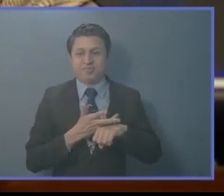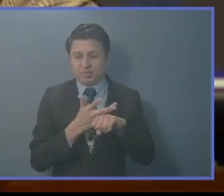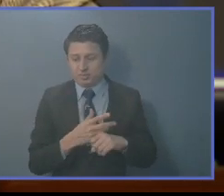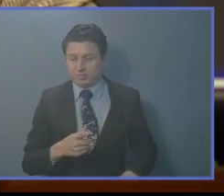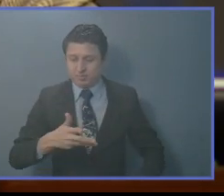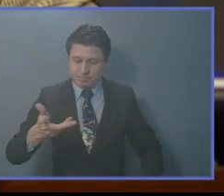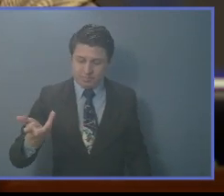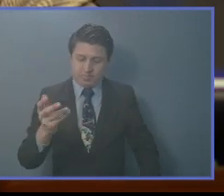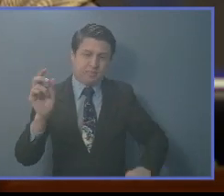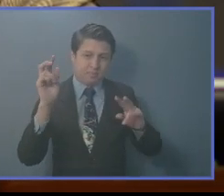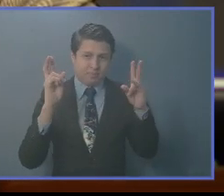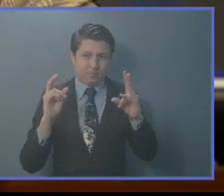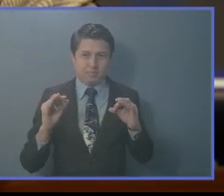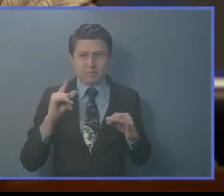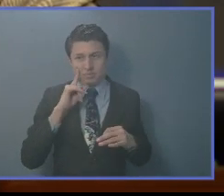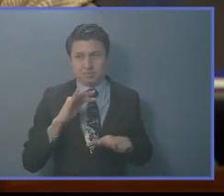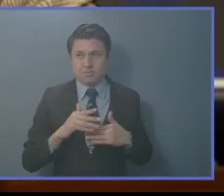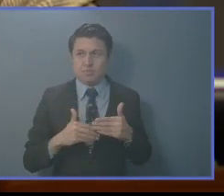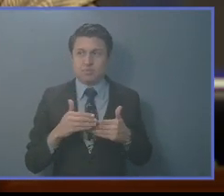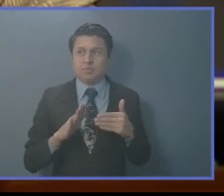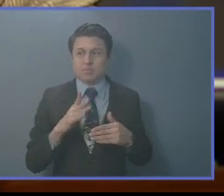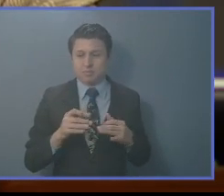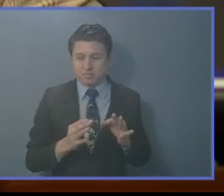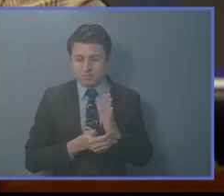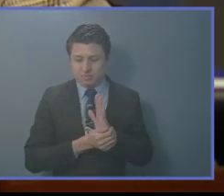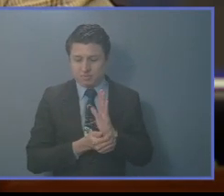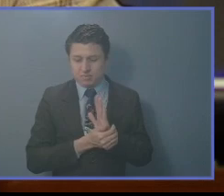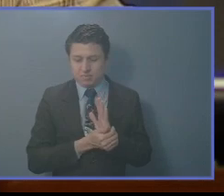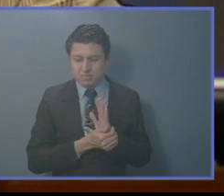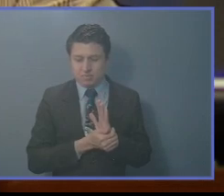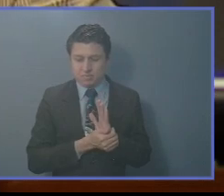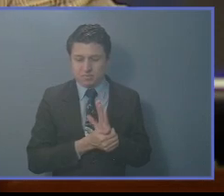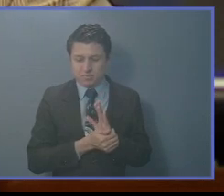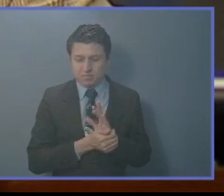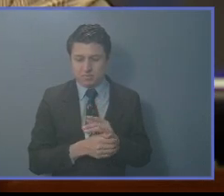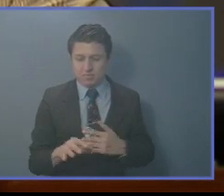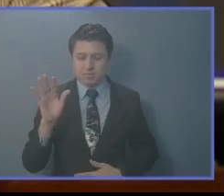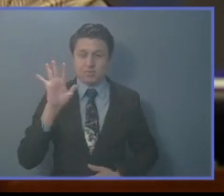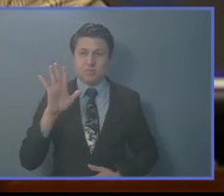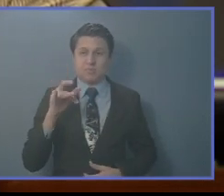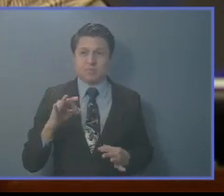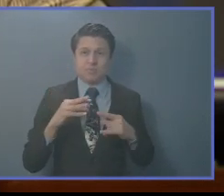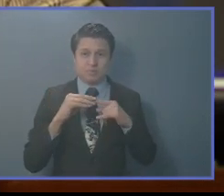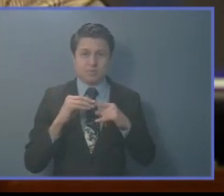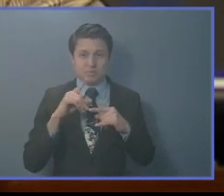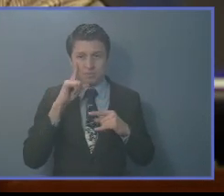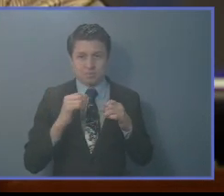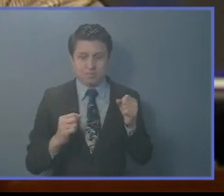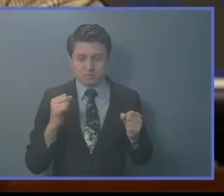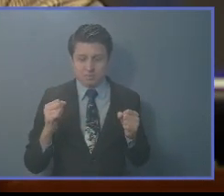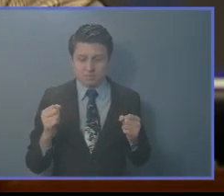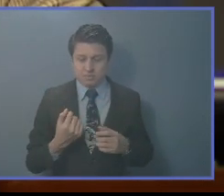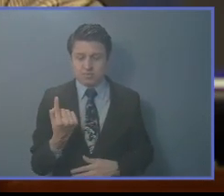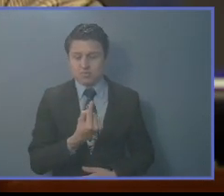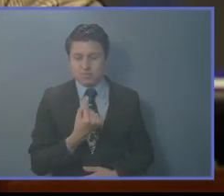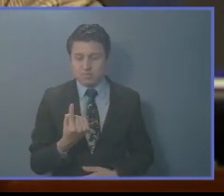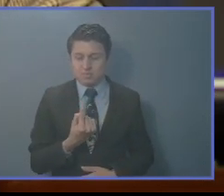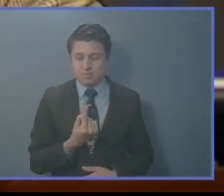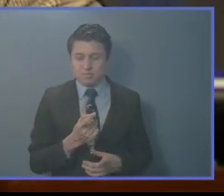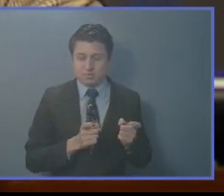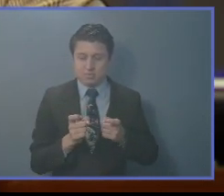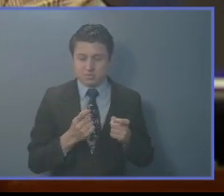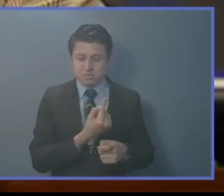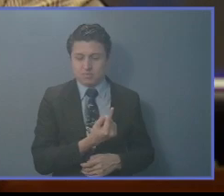todos los casos sin superar la mitad de su capacidad. 5. Medidas especiales para vehículos livianos para el transporte colectivo de